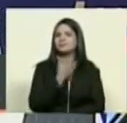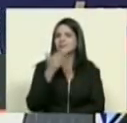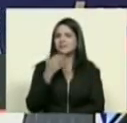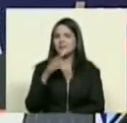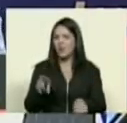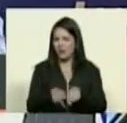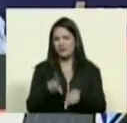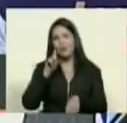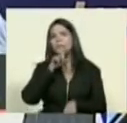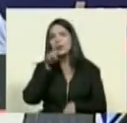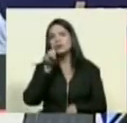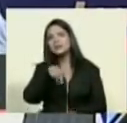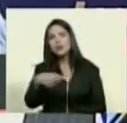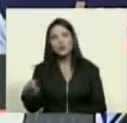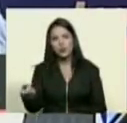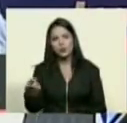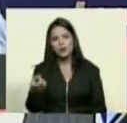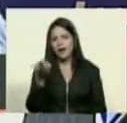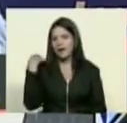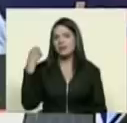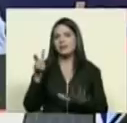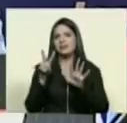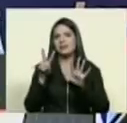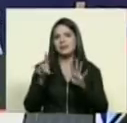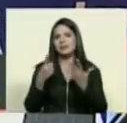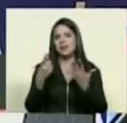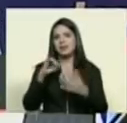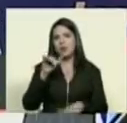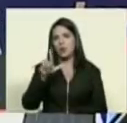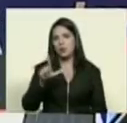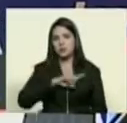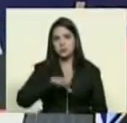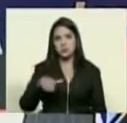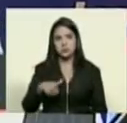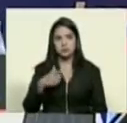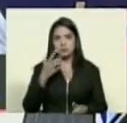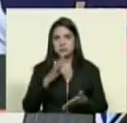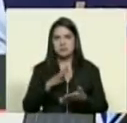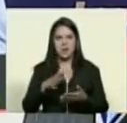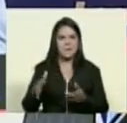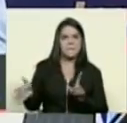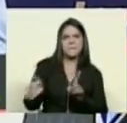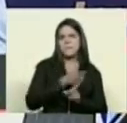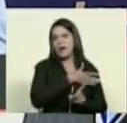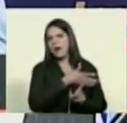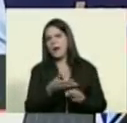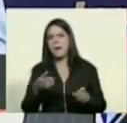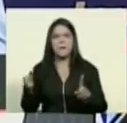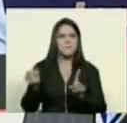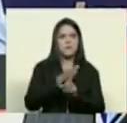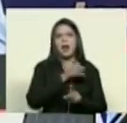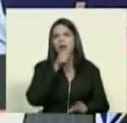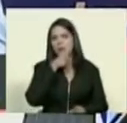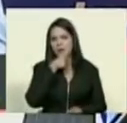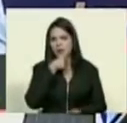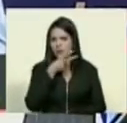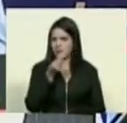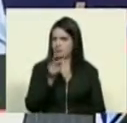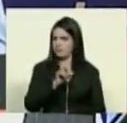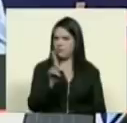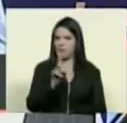llamaron plebiscito el 16 de julio. Y nosotros no le caímos a patadas ni a piña a los viejitos como se